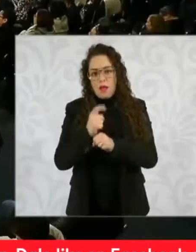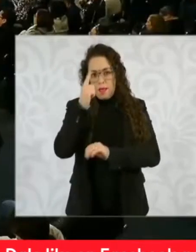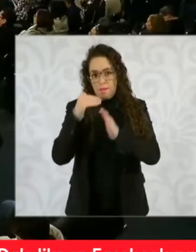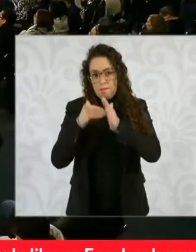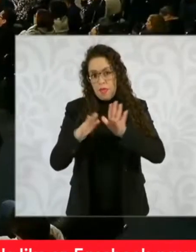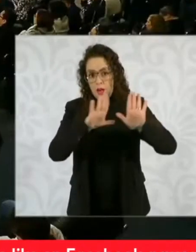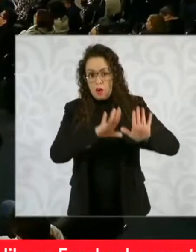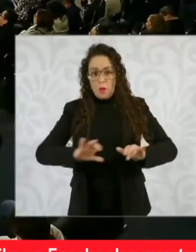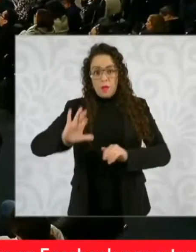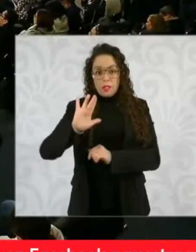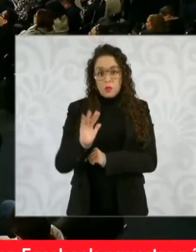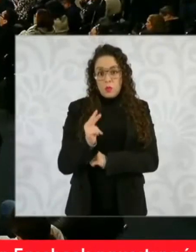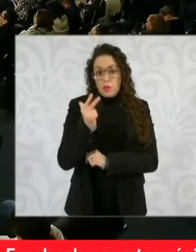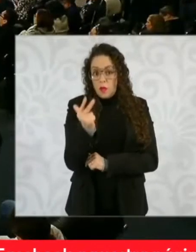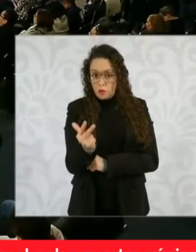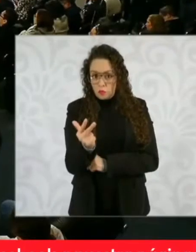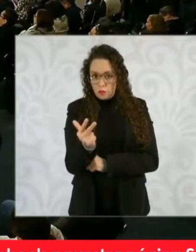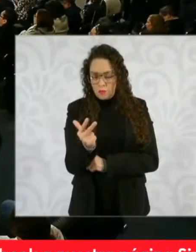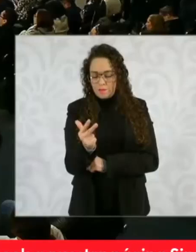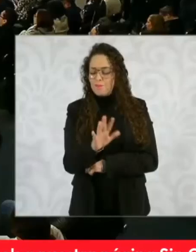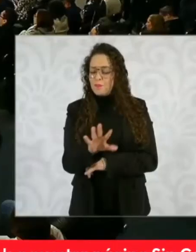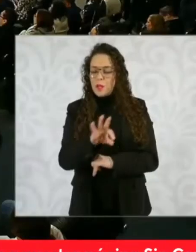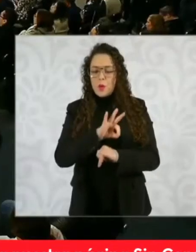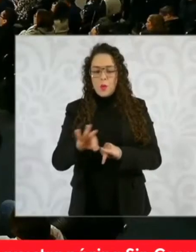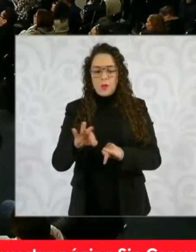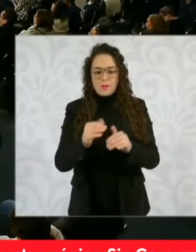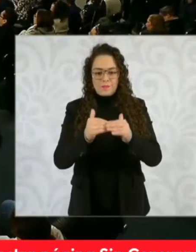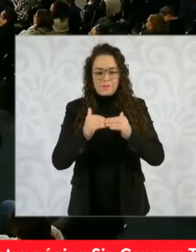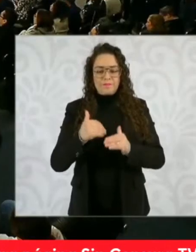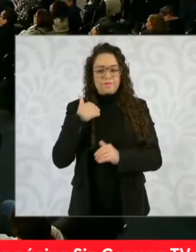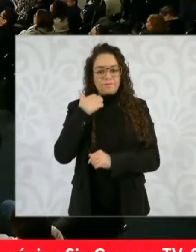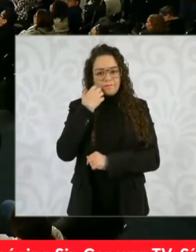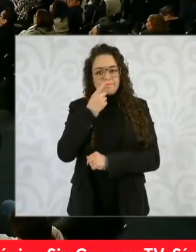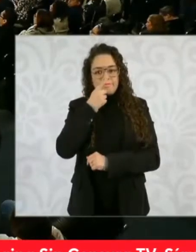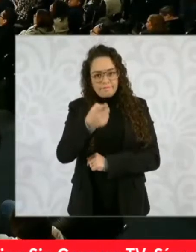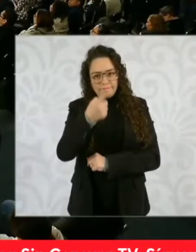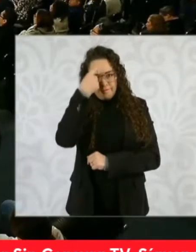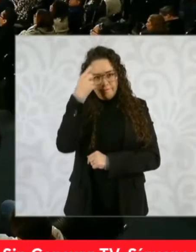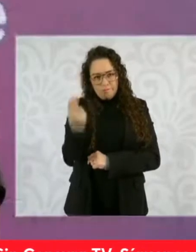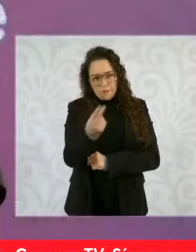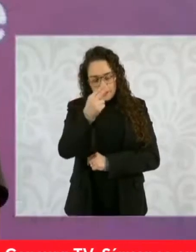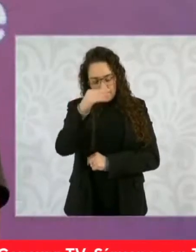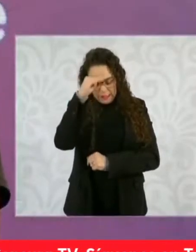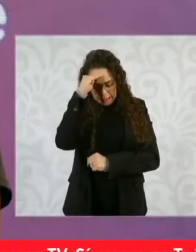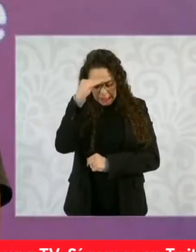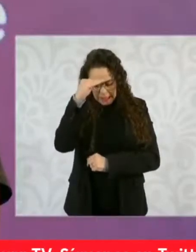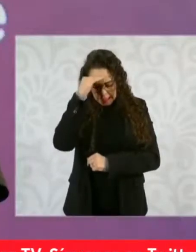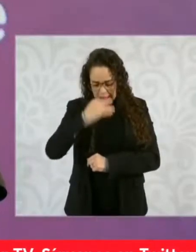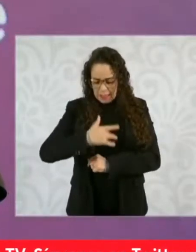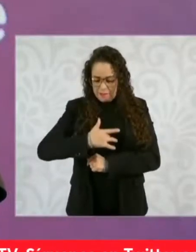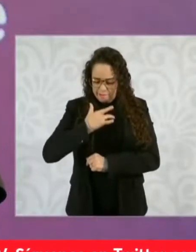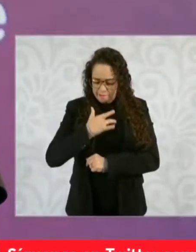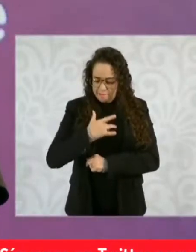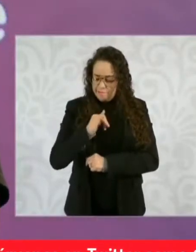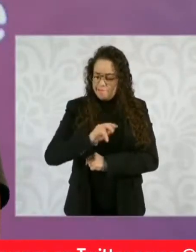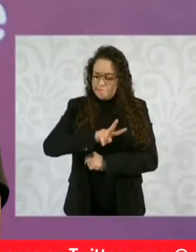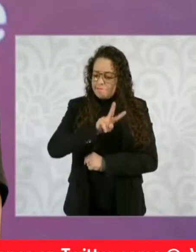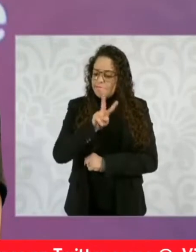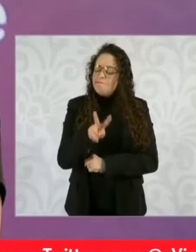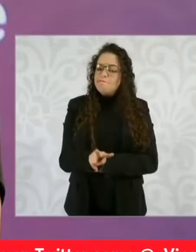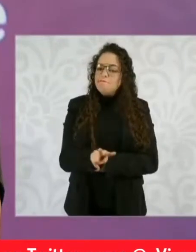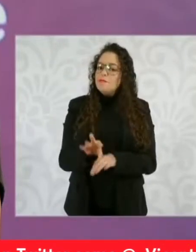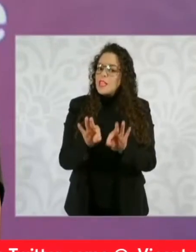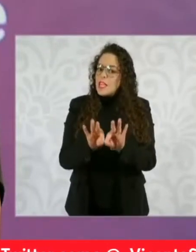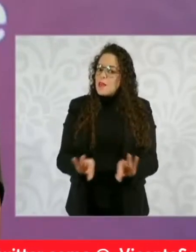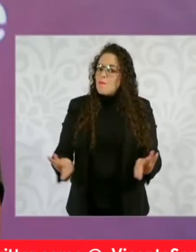1958. Y finalmente, me gustaría también invitar a la reflexión de el por qué es importante, ya no solamente